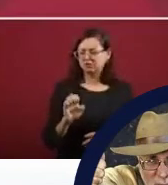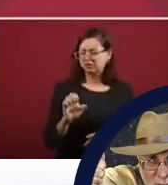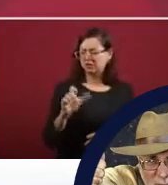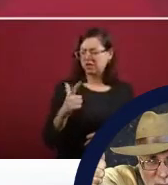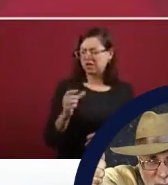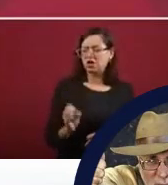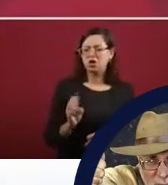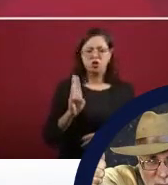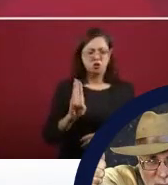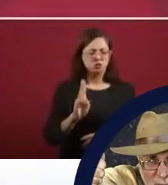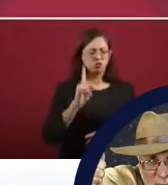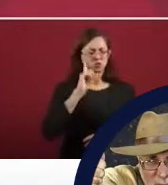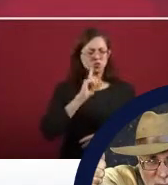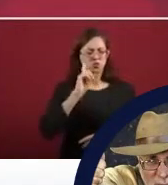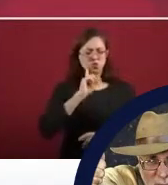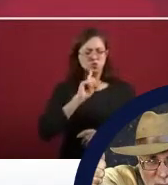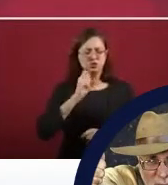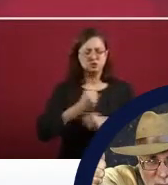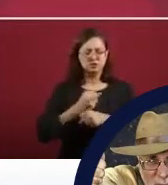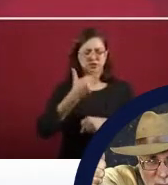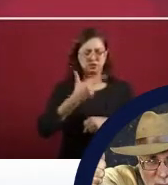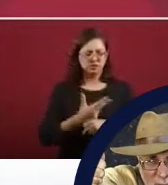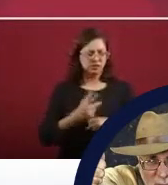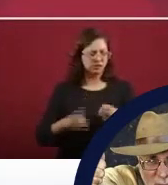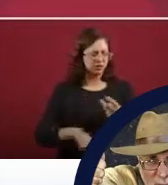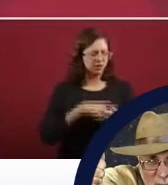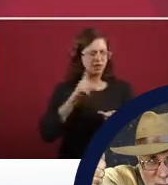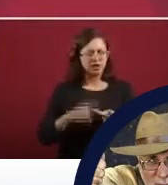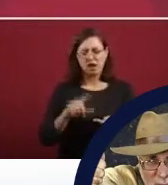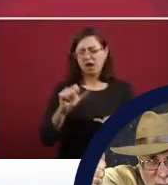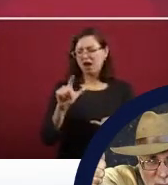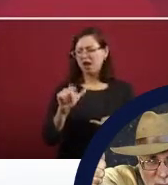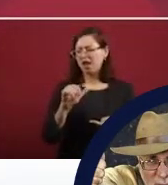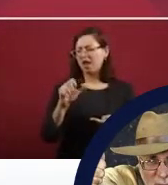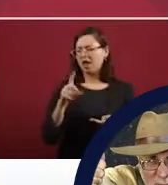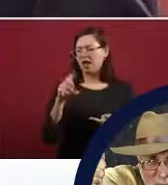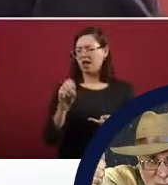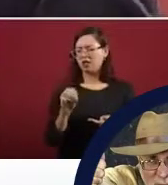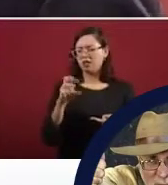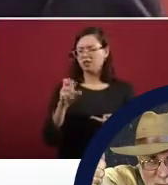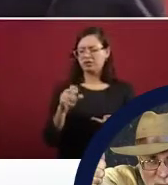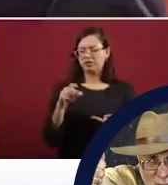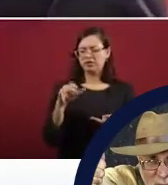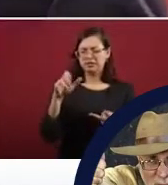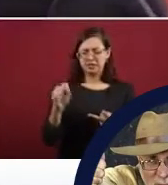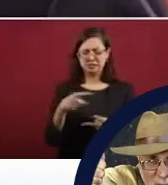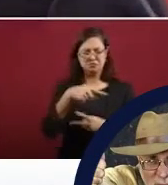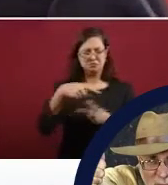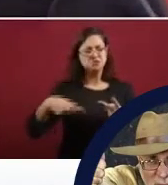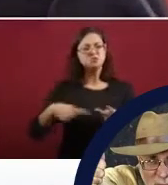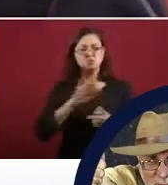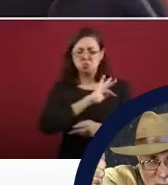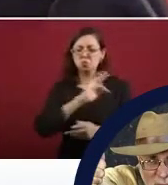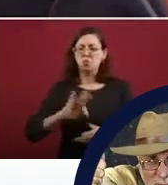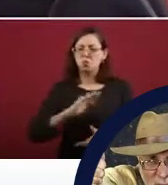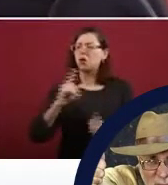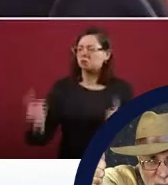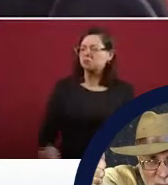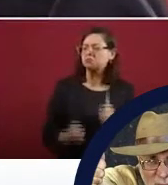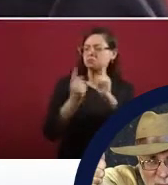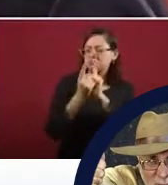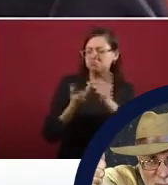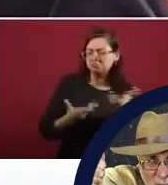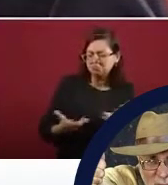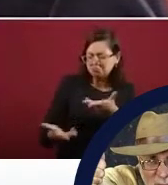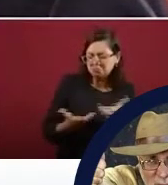elementos que hacen posible esa seguridad y esa justicia están absolutamente desperdigados. Tienen